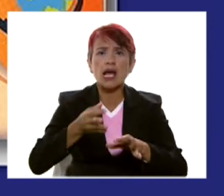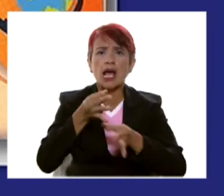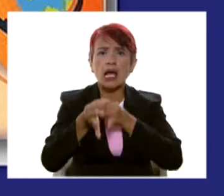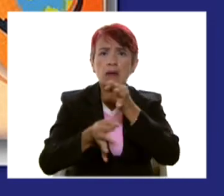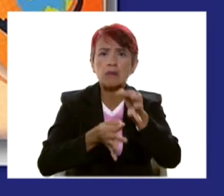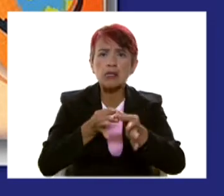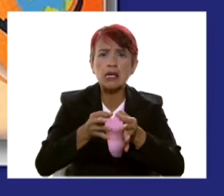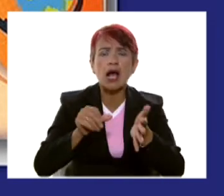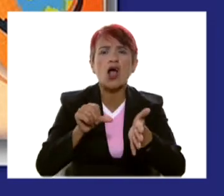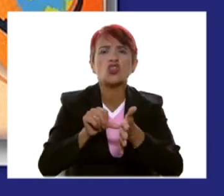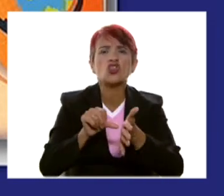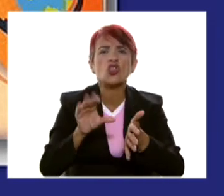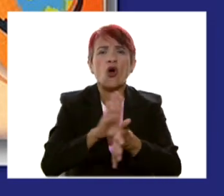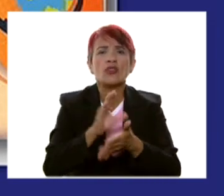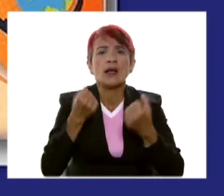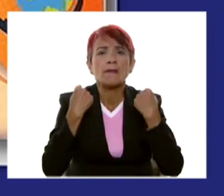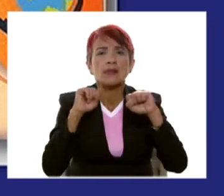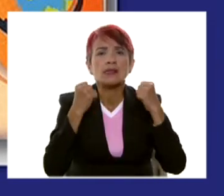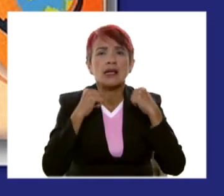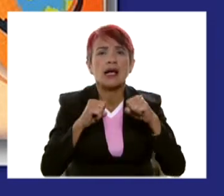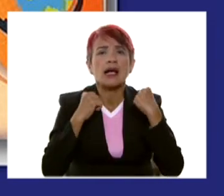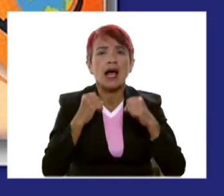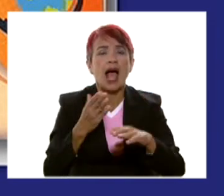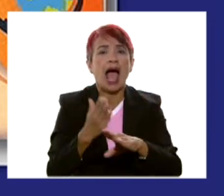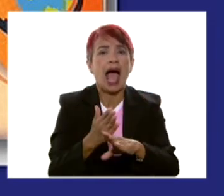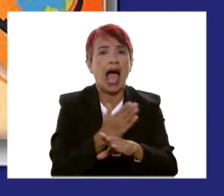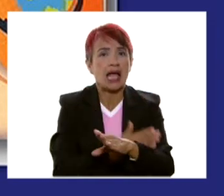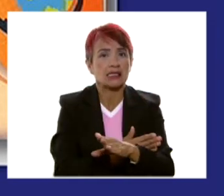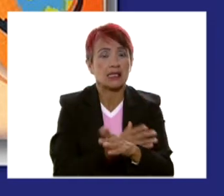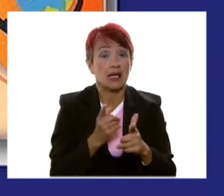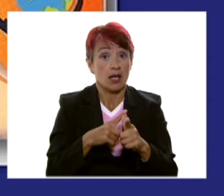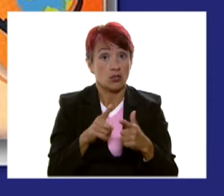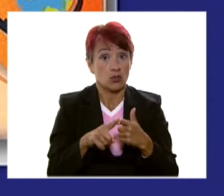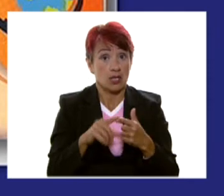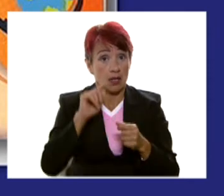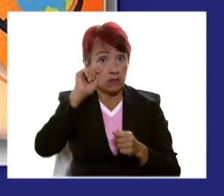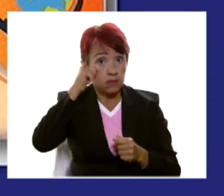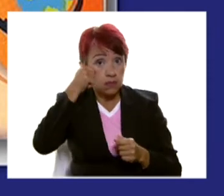lo practican o lo practicaban. Recuerden ustedes que